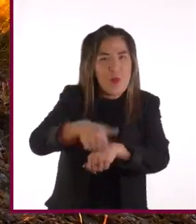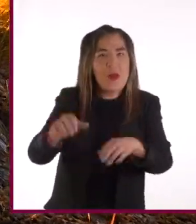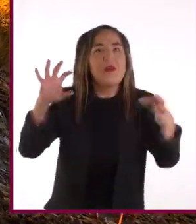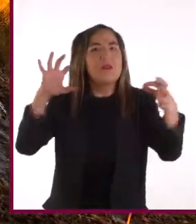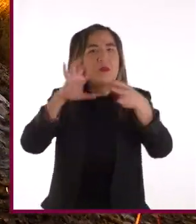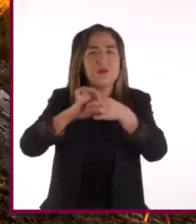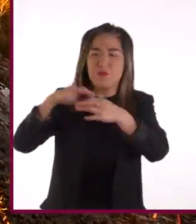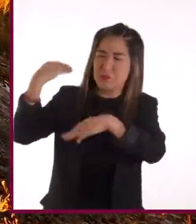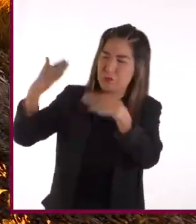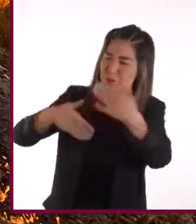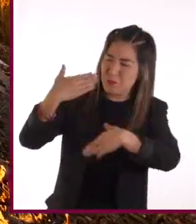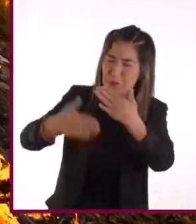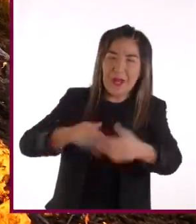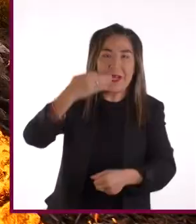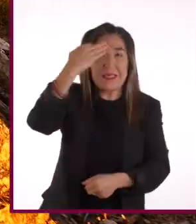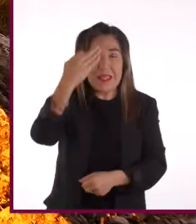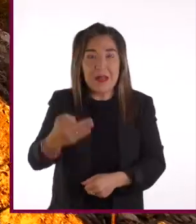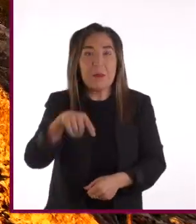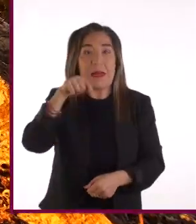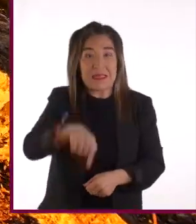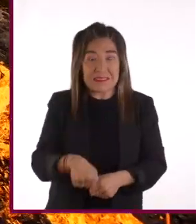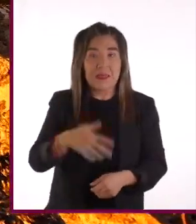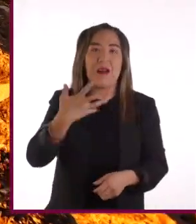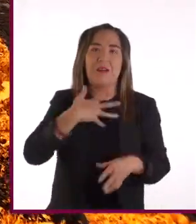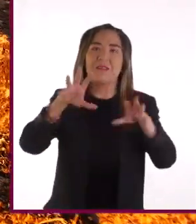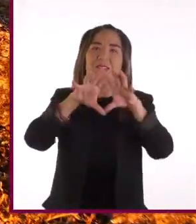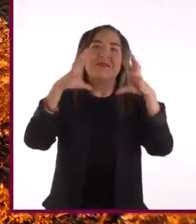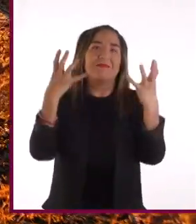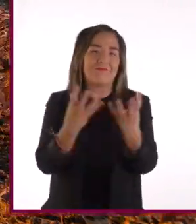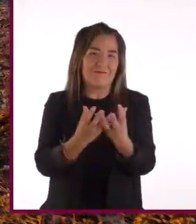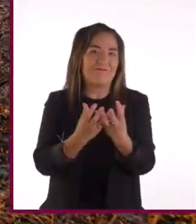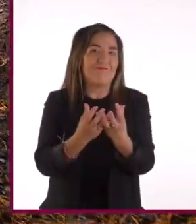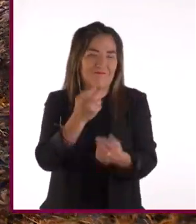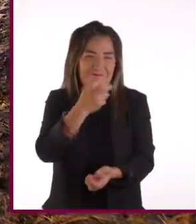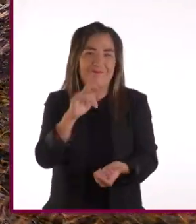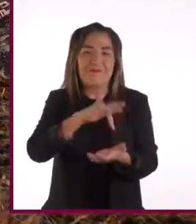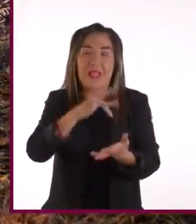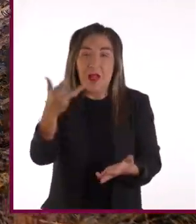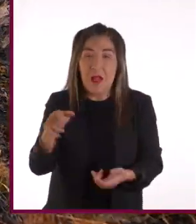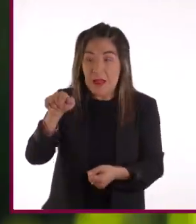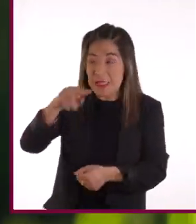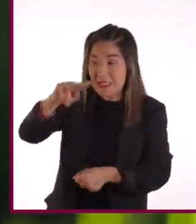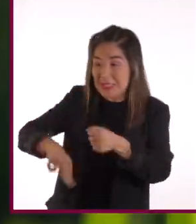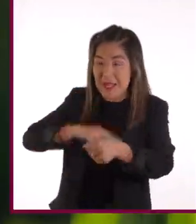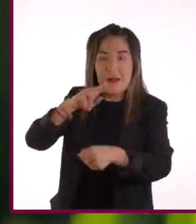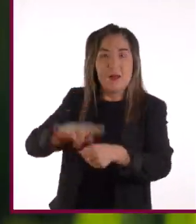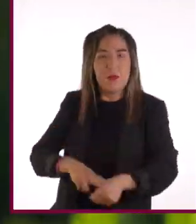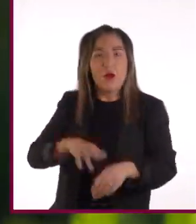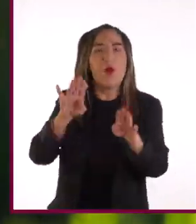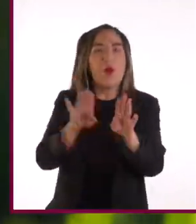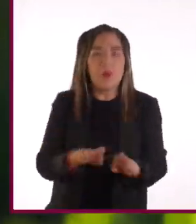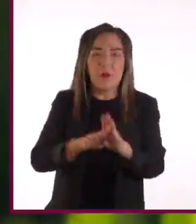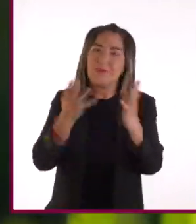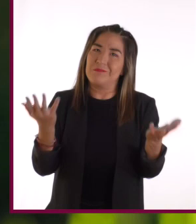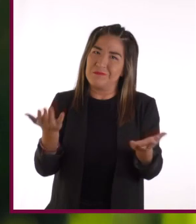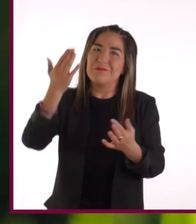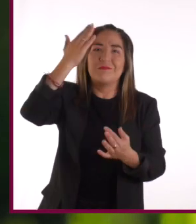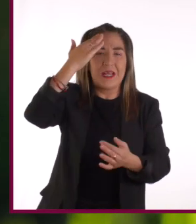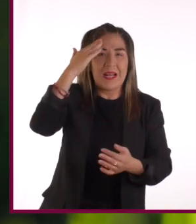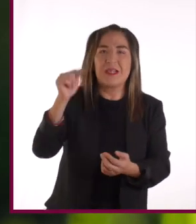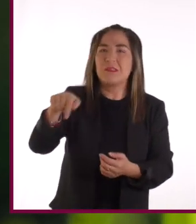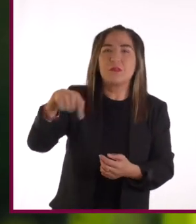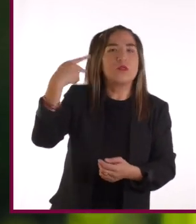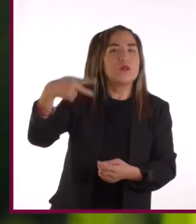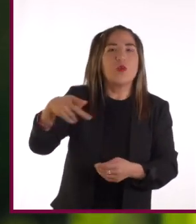tiempo, el paso del tiempo igual sucedería sin nosotros en este planeta. Es decir, la naturaleza cumple con